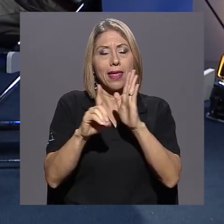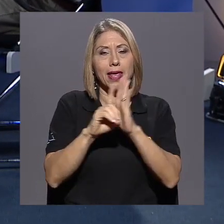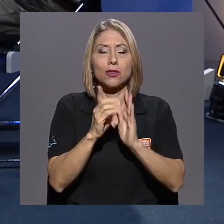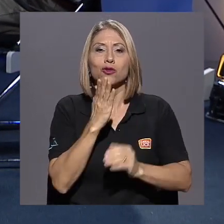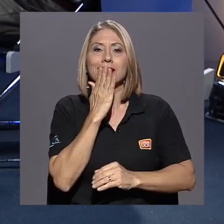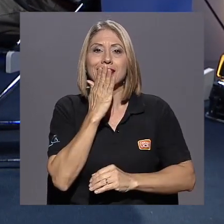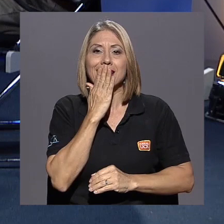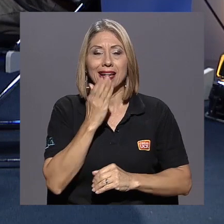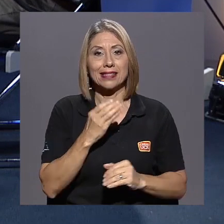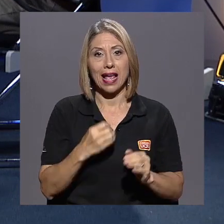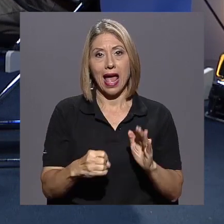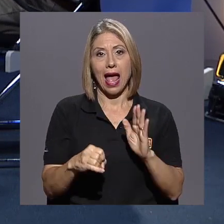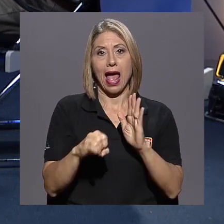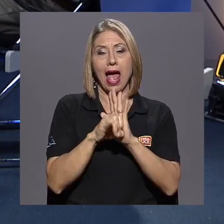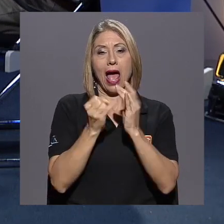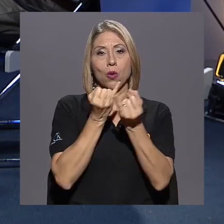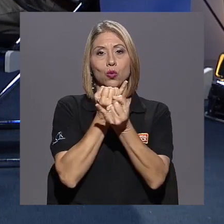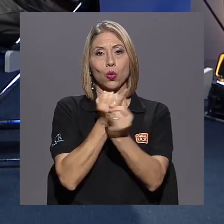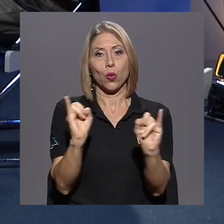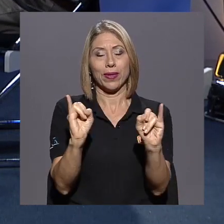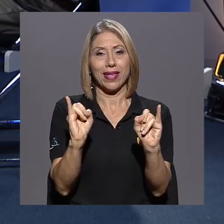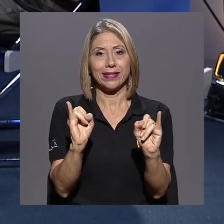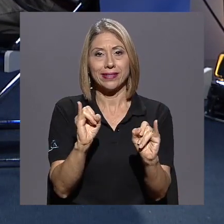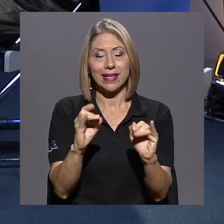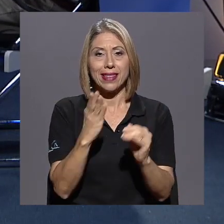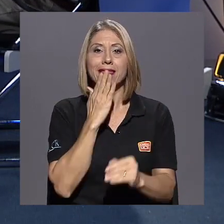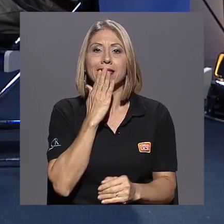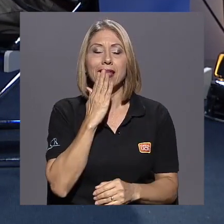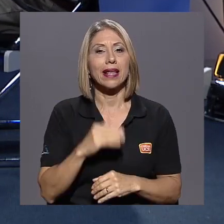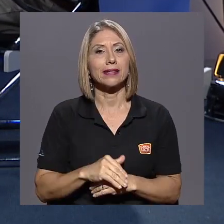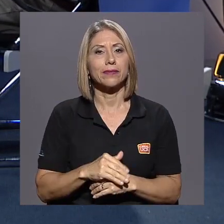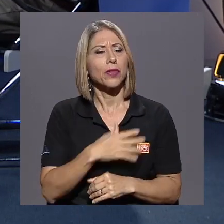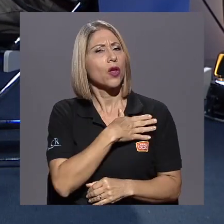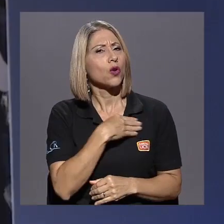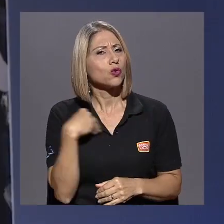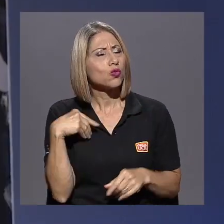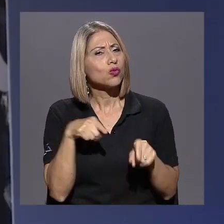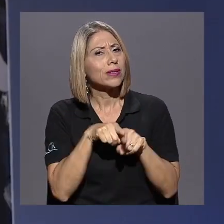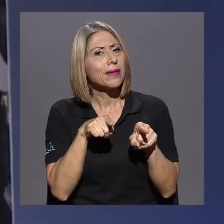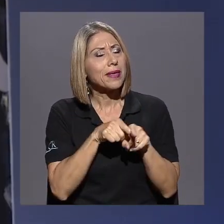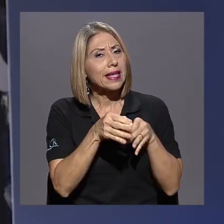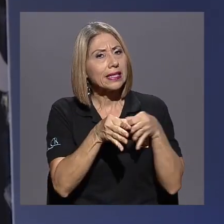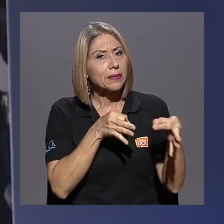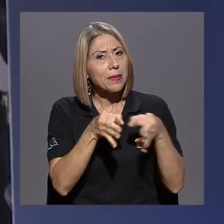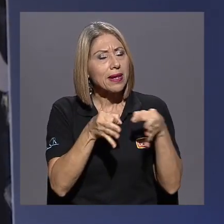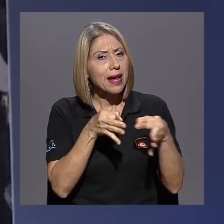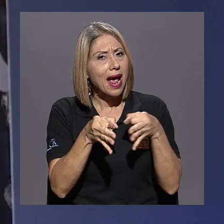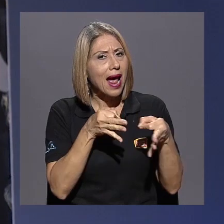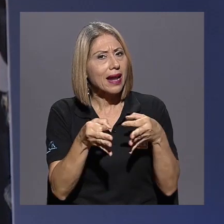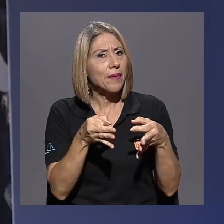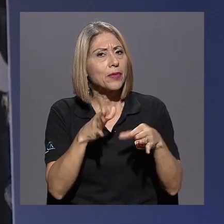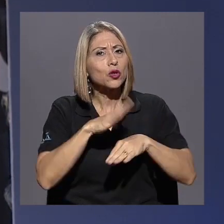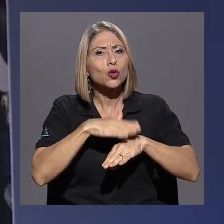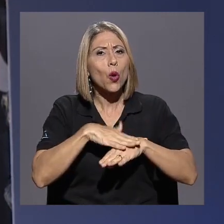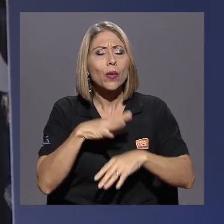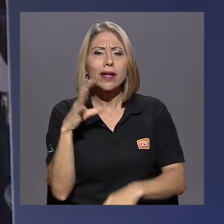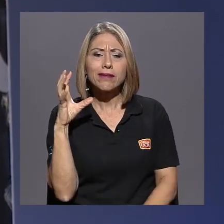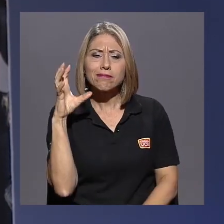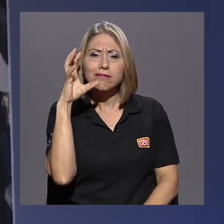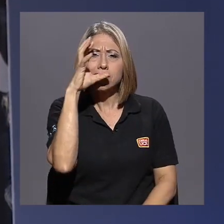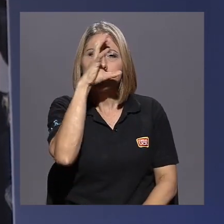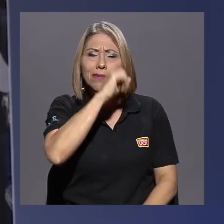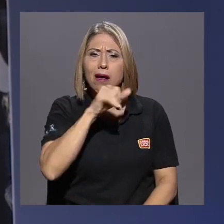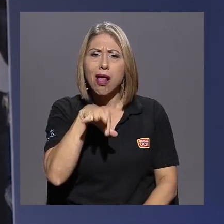autonomías indígenas y que nos gustaría que nos explicara también lo que los hallazgos y el